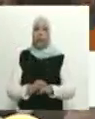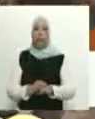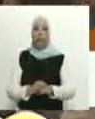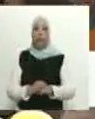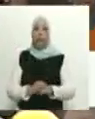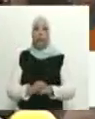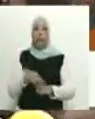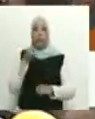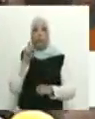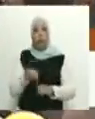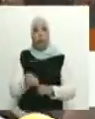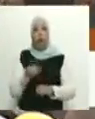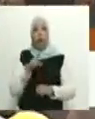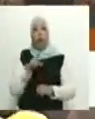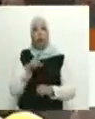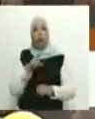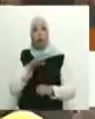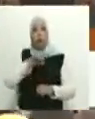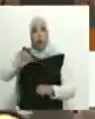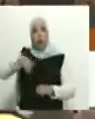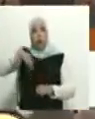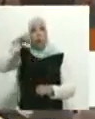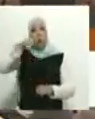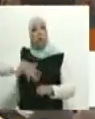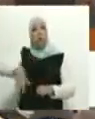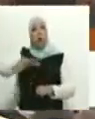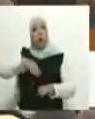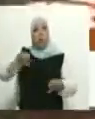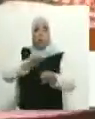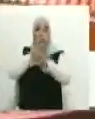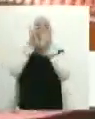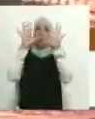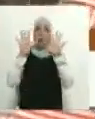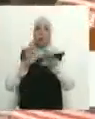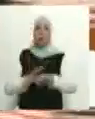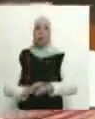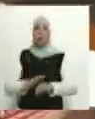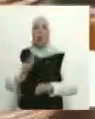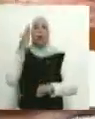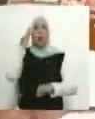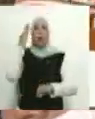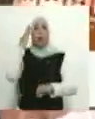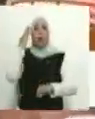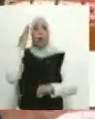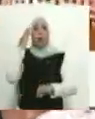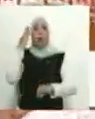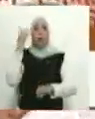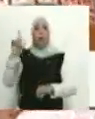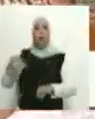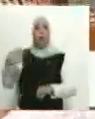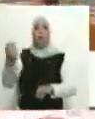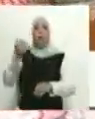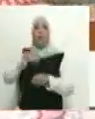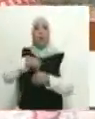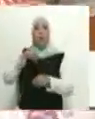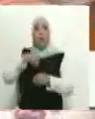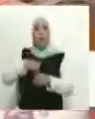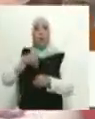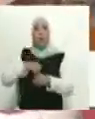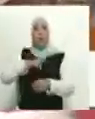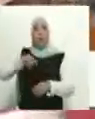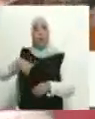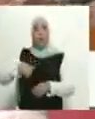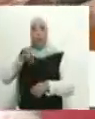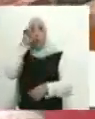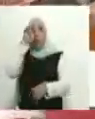Hoy, afortunadamente, nuestro pueblo está muy claro y sabe que el camino para las próximas elecciones, nosotros tenemos